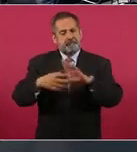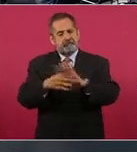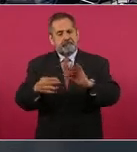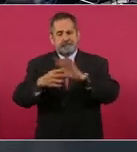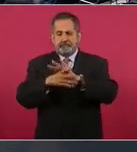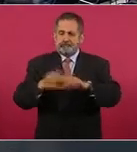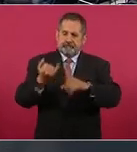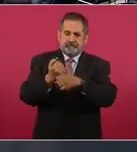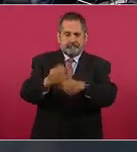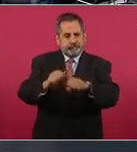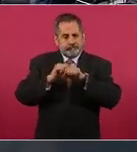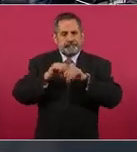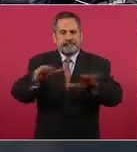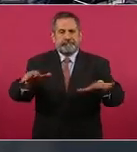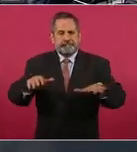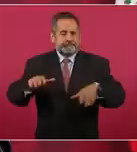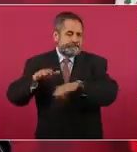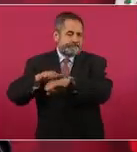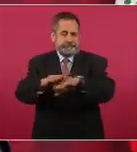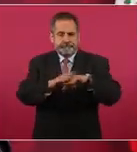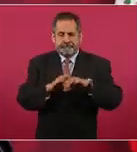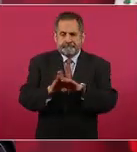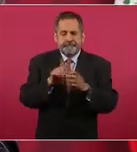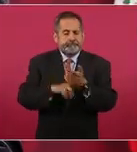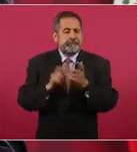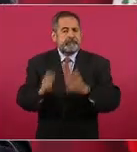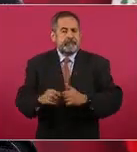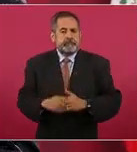damos un informe y